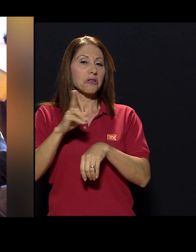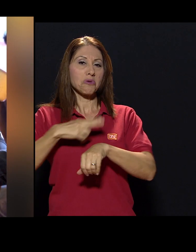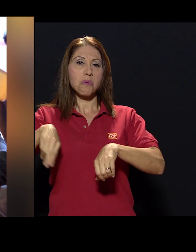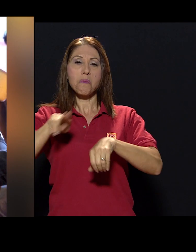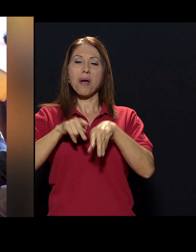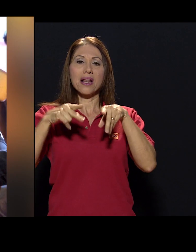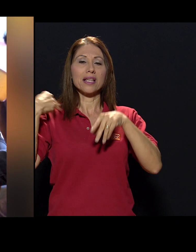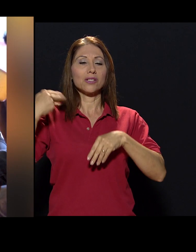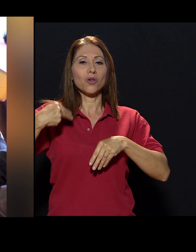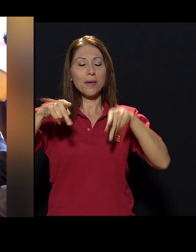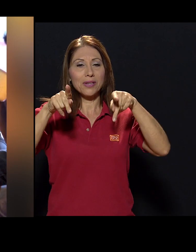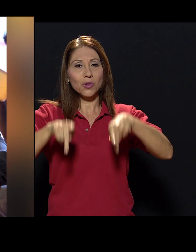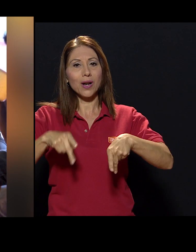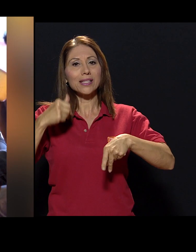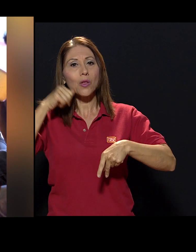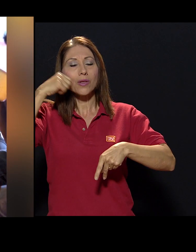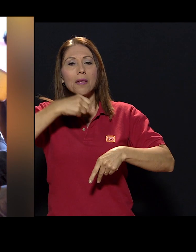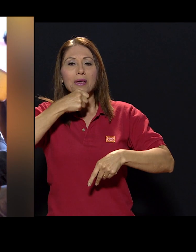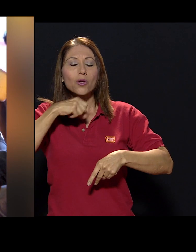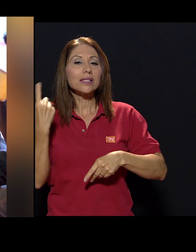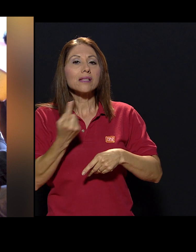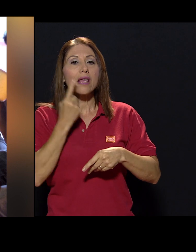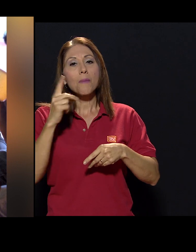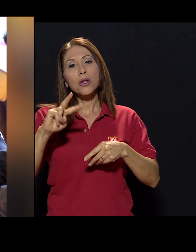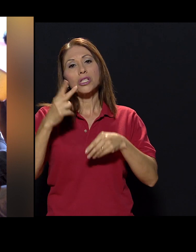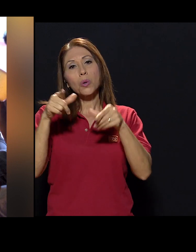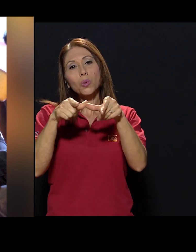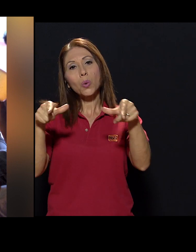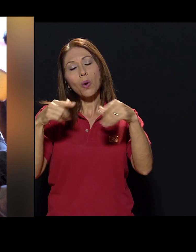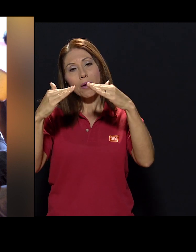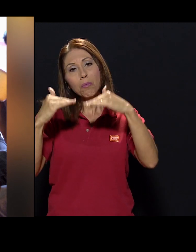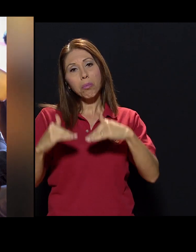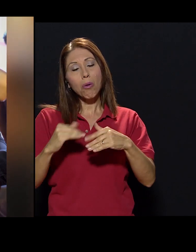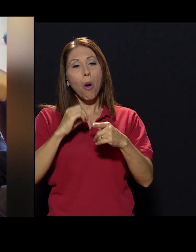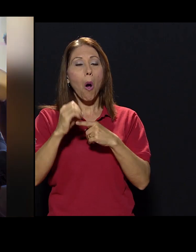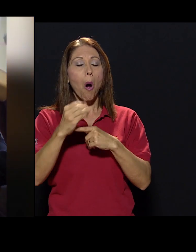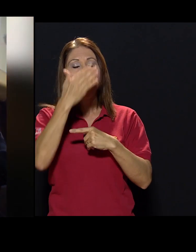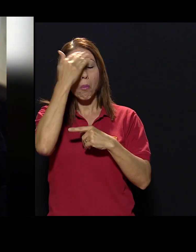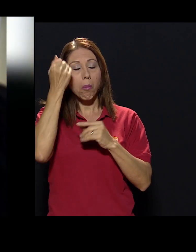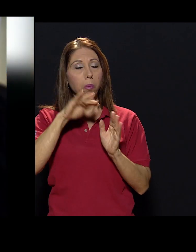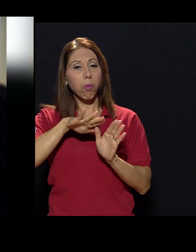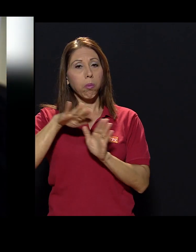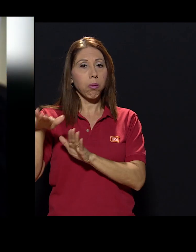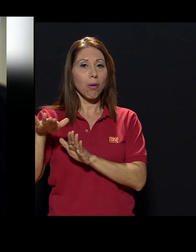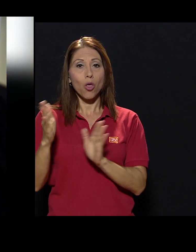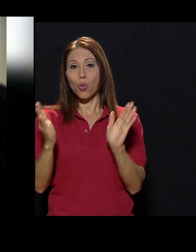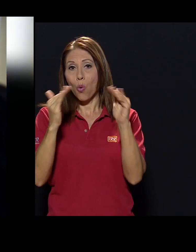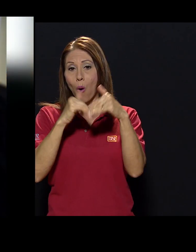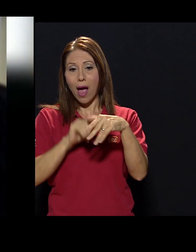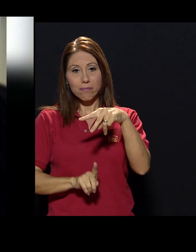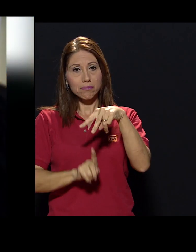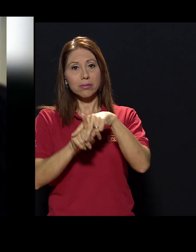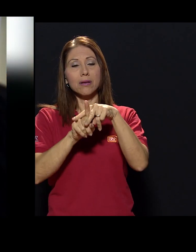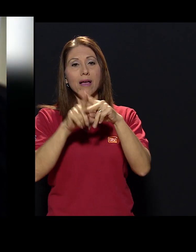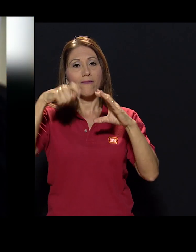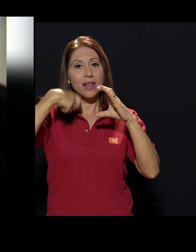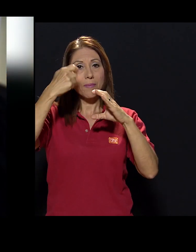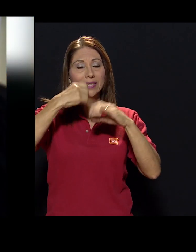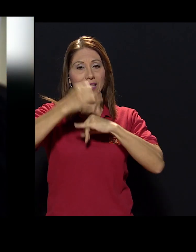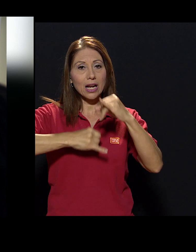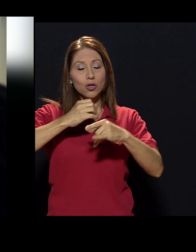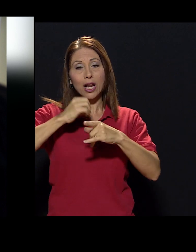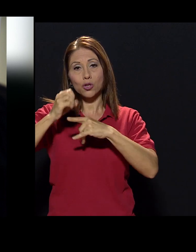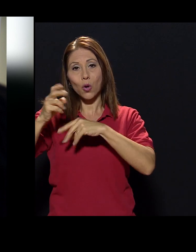población Va en aumento Es usual Que las historias De las personas Adultas mayores Queden en segundo plano Si no